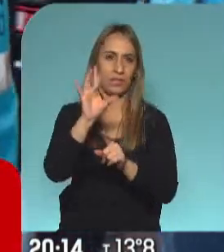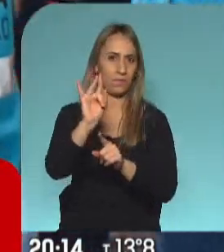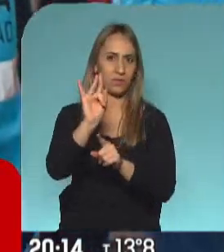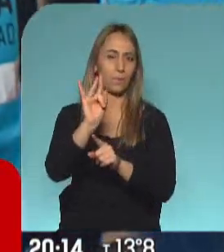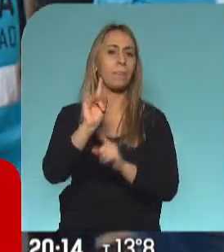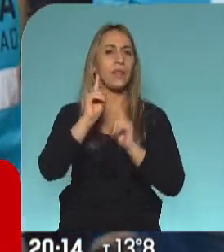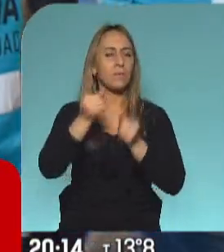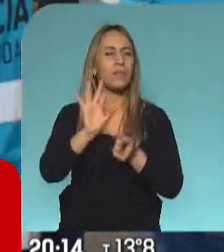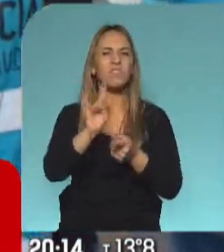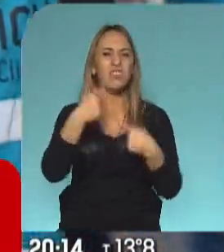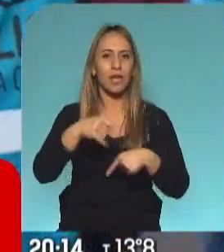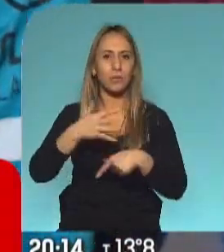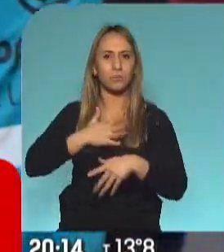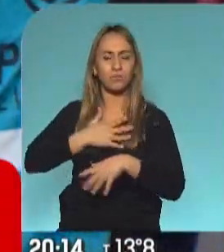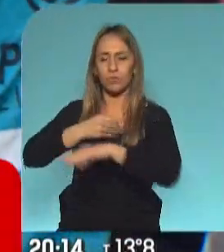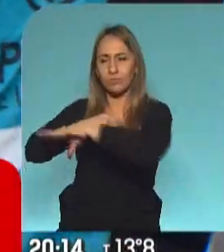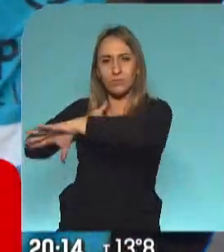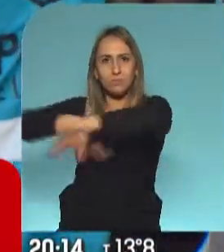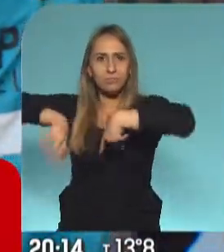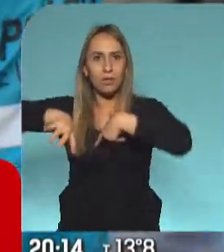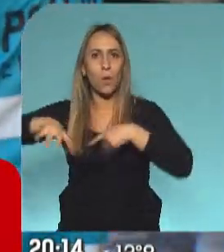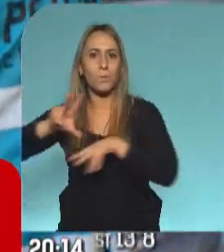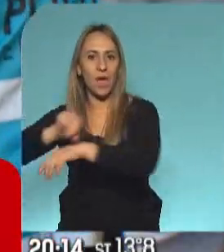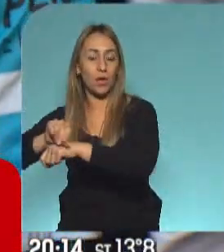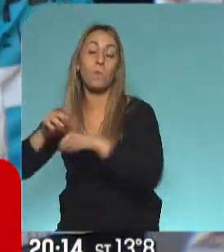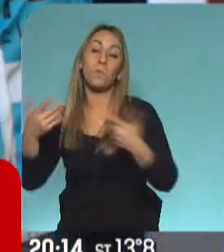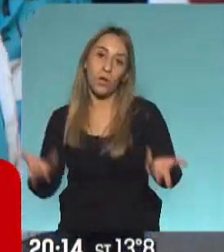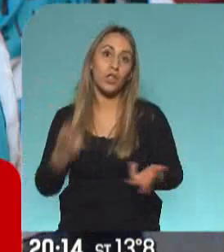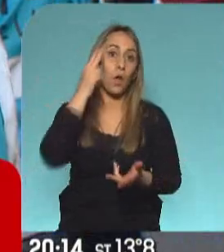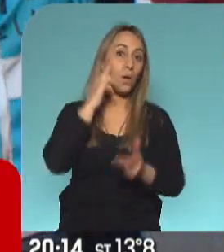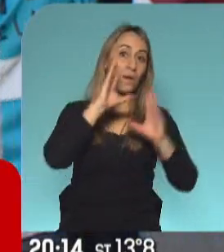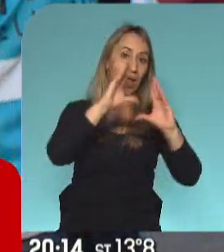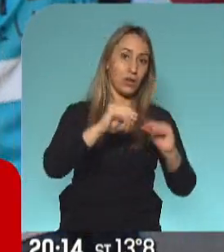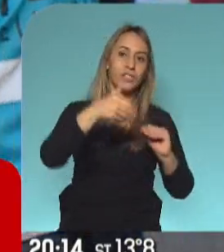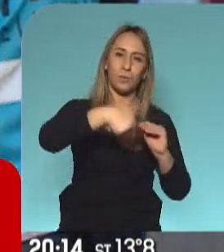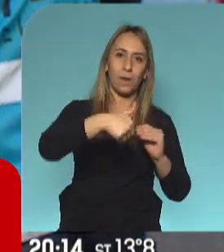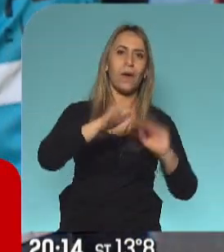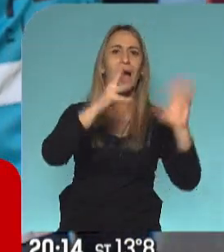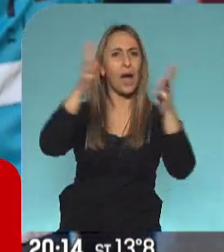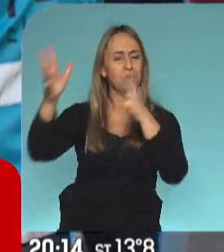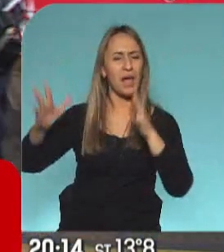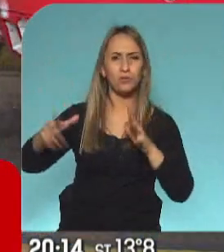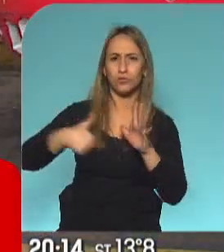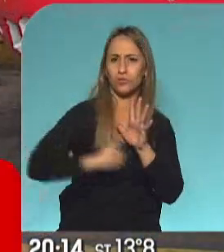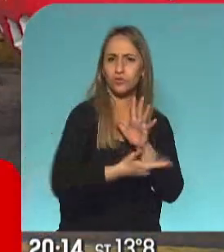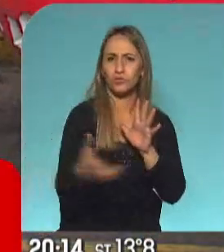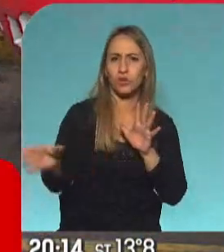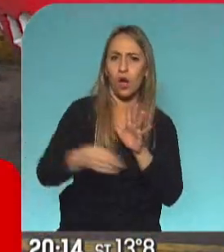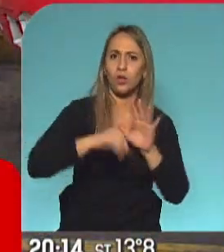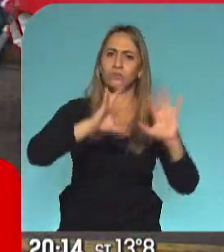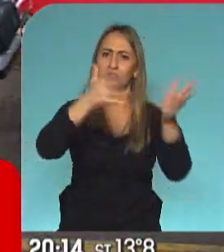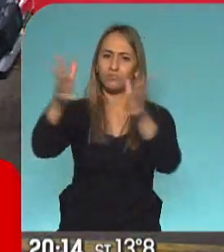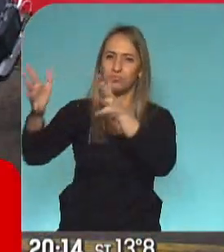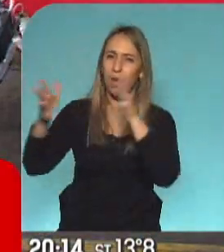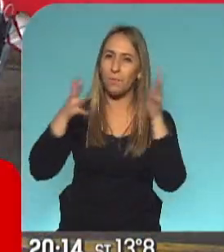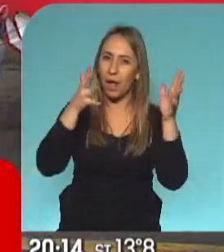en el cuerpo de ellos. Por eso a las 9 de la noche habrá un aplauso masivo, o lo que creemos que será, o que tiene que ser un aplauso masivo. De entrada eran aplausos